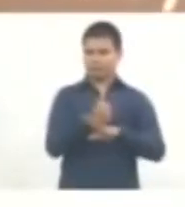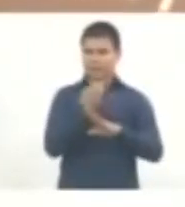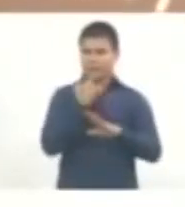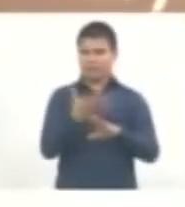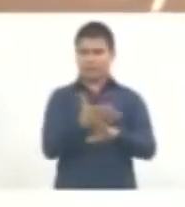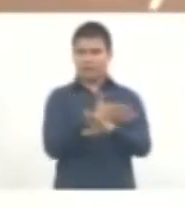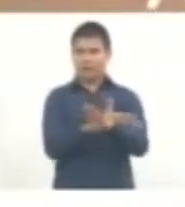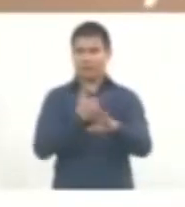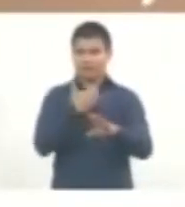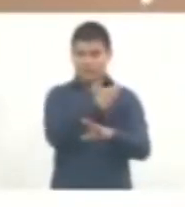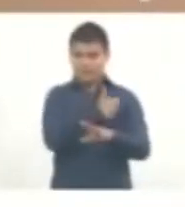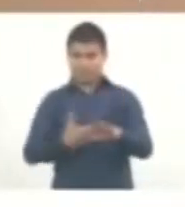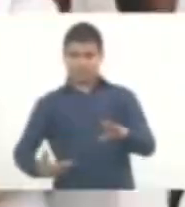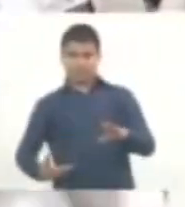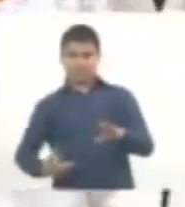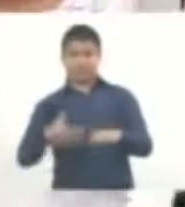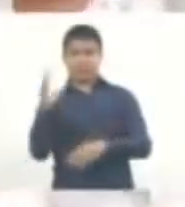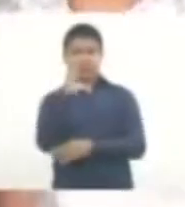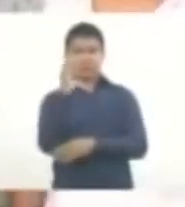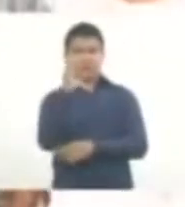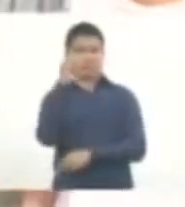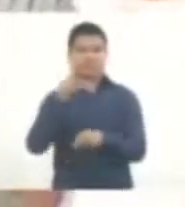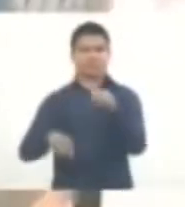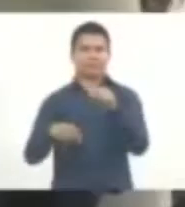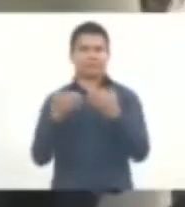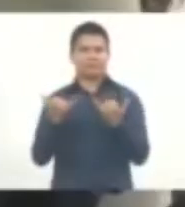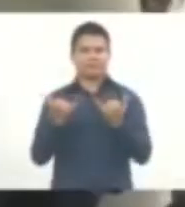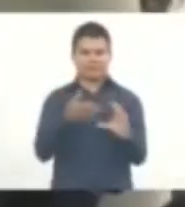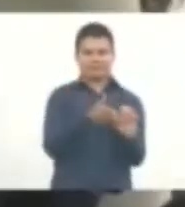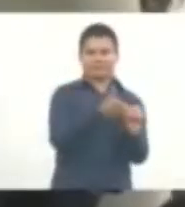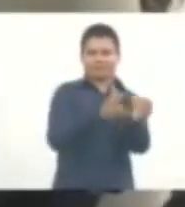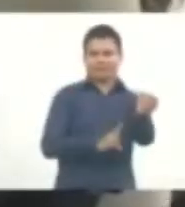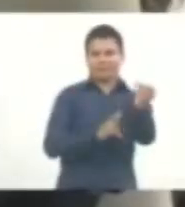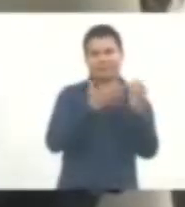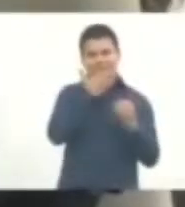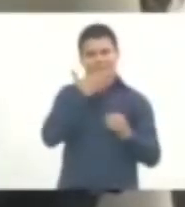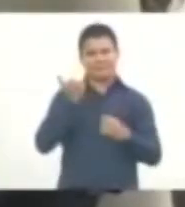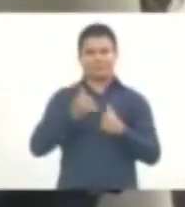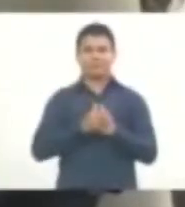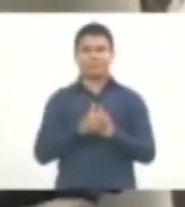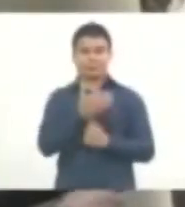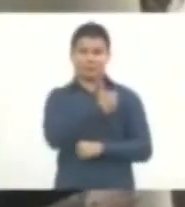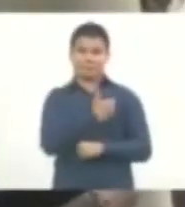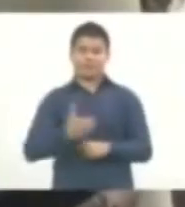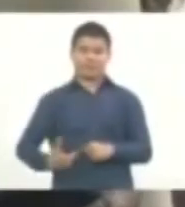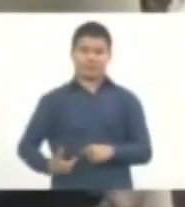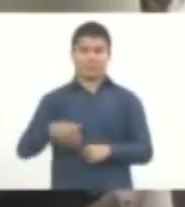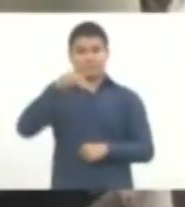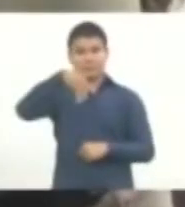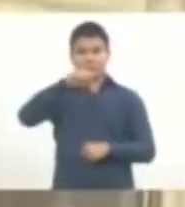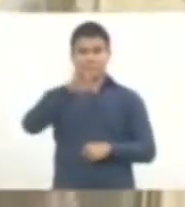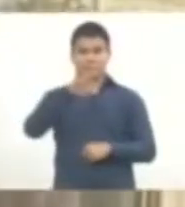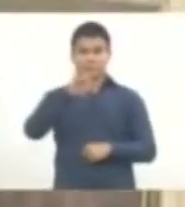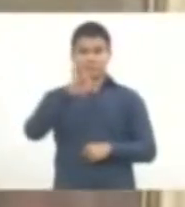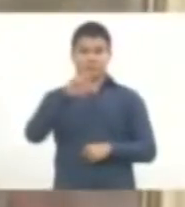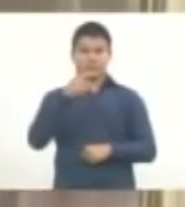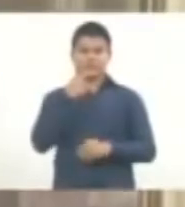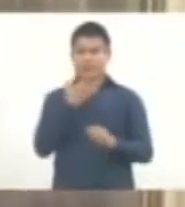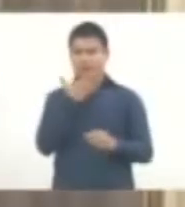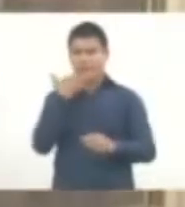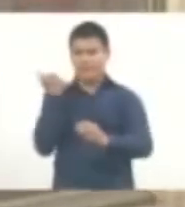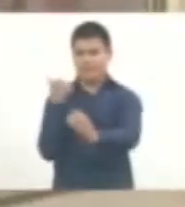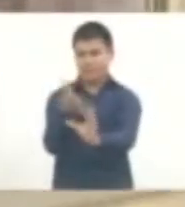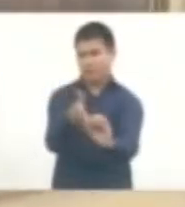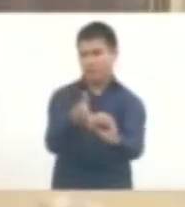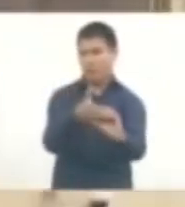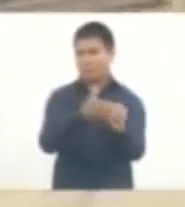elegido presidente de la República. Ahora, luego de la votación en la plenaria del Senado, su presidente Mauricio Lizcano anunció que convocará al Senado en